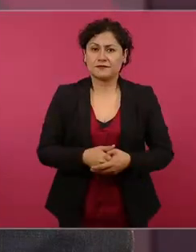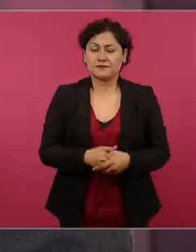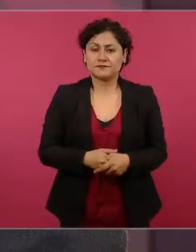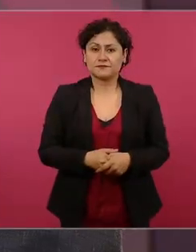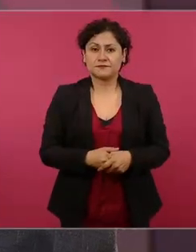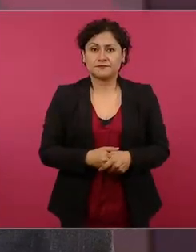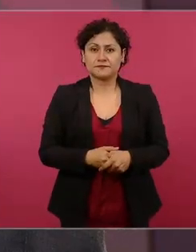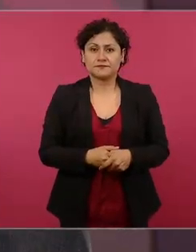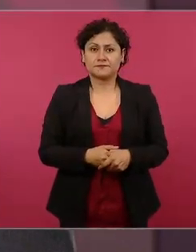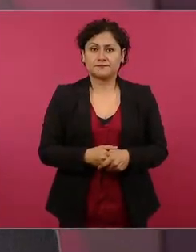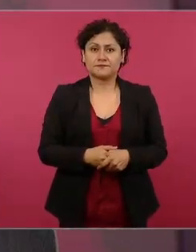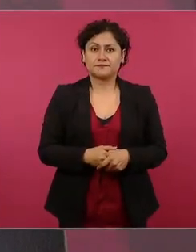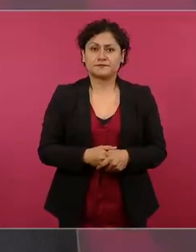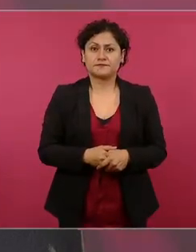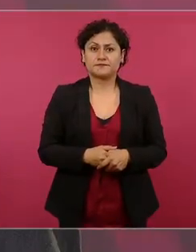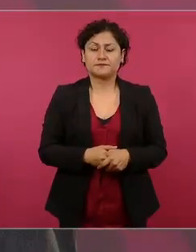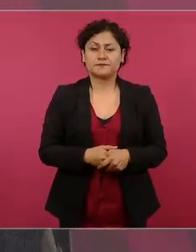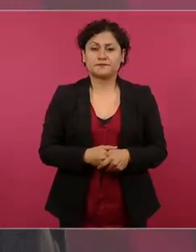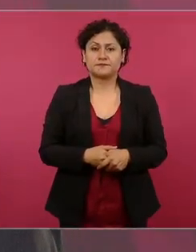cambiar